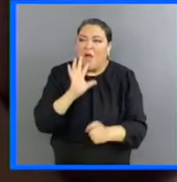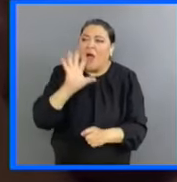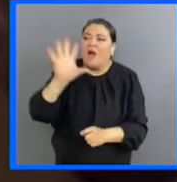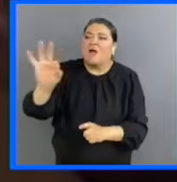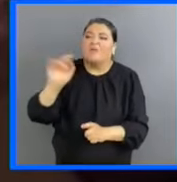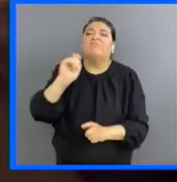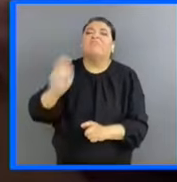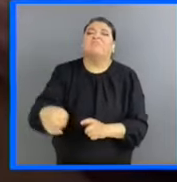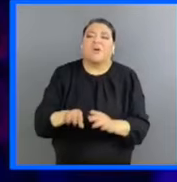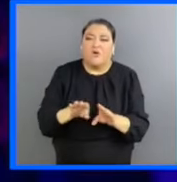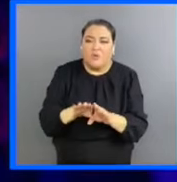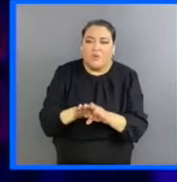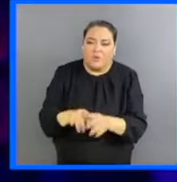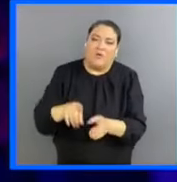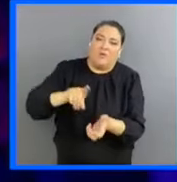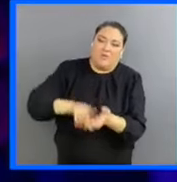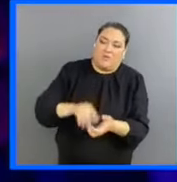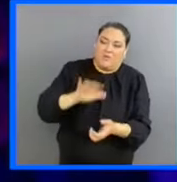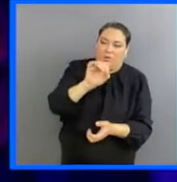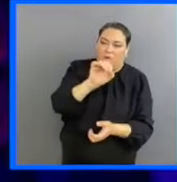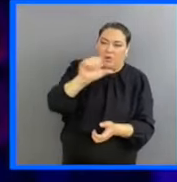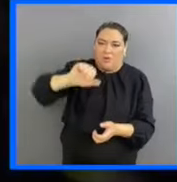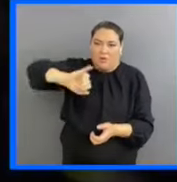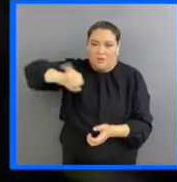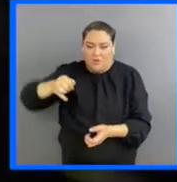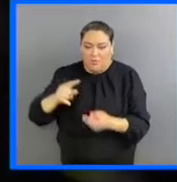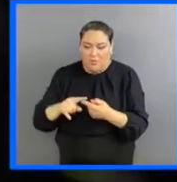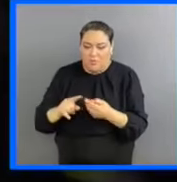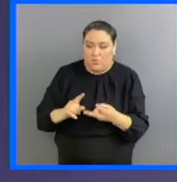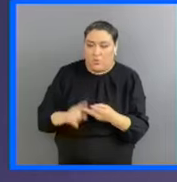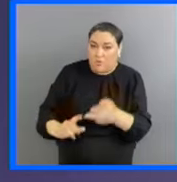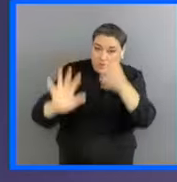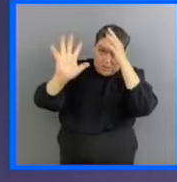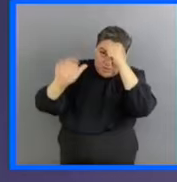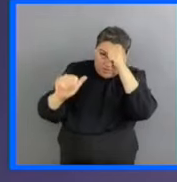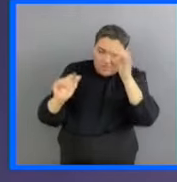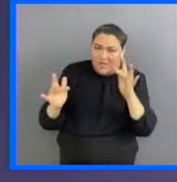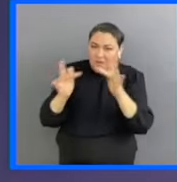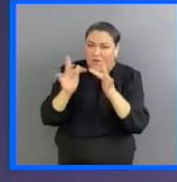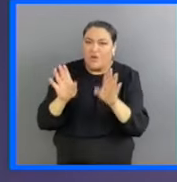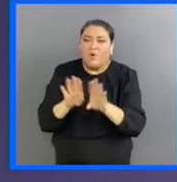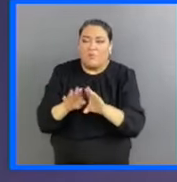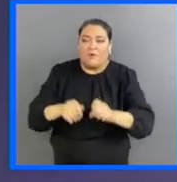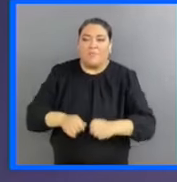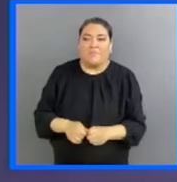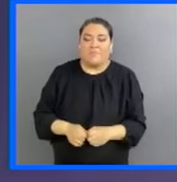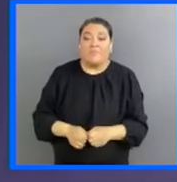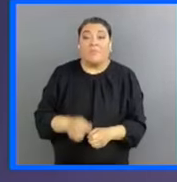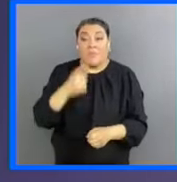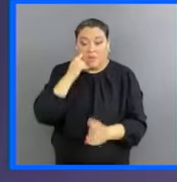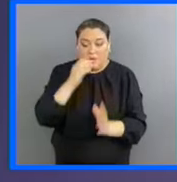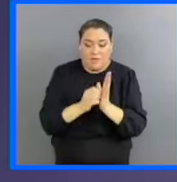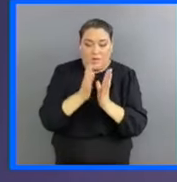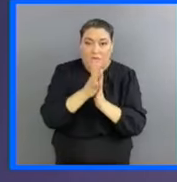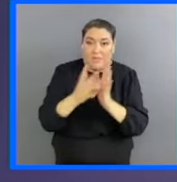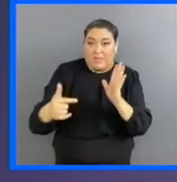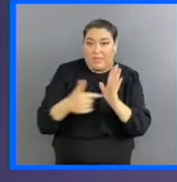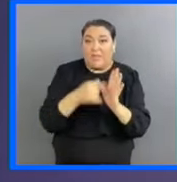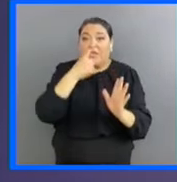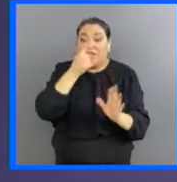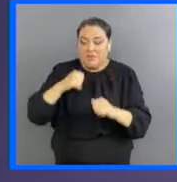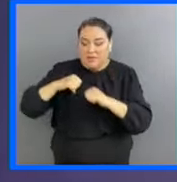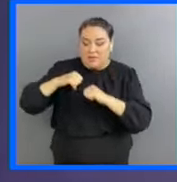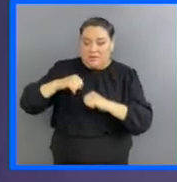por parte del órgano de administración judicial y los convenios de interconexión. pues establece que las autoridades van a